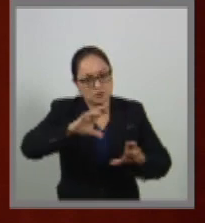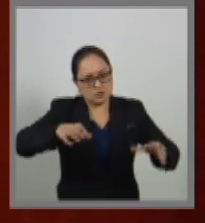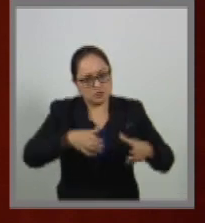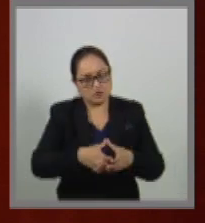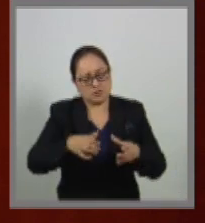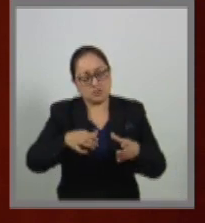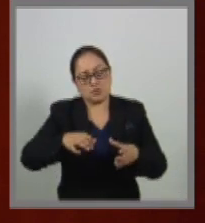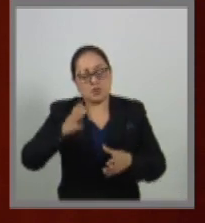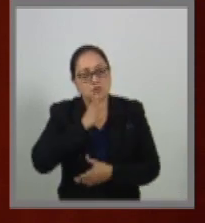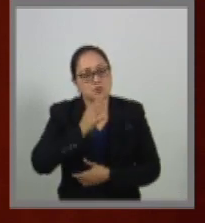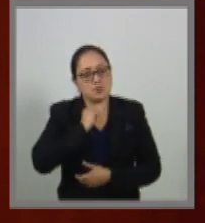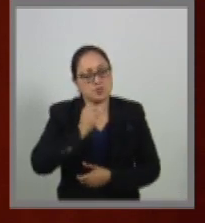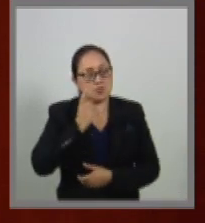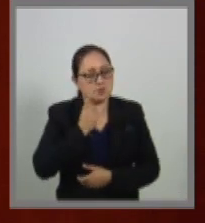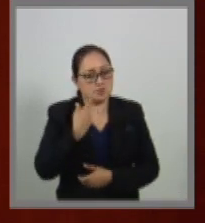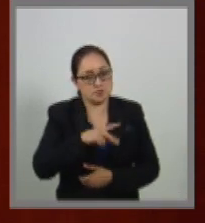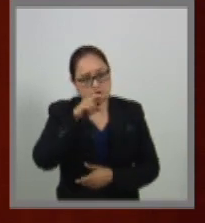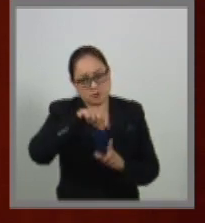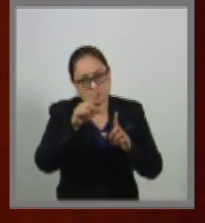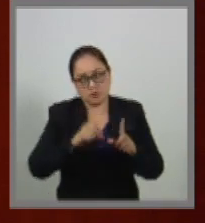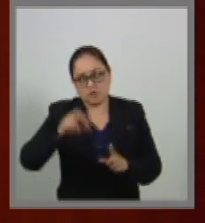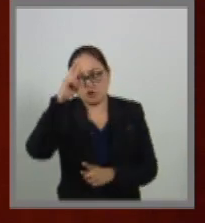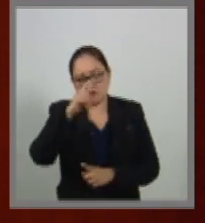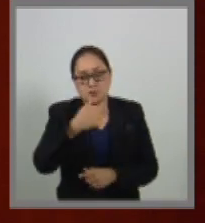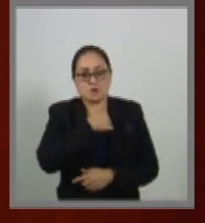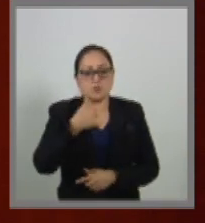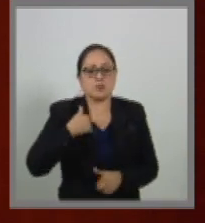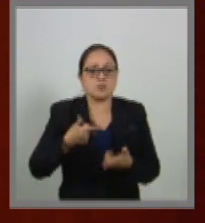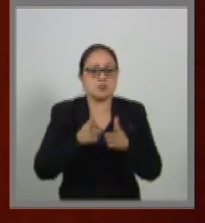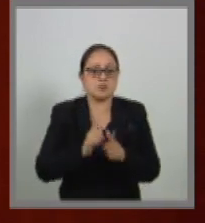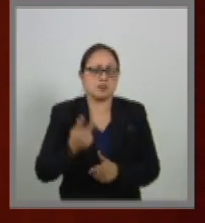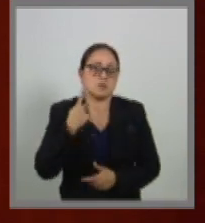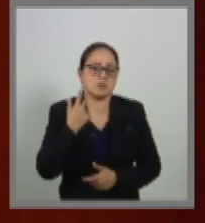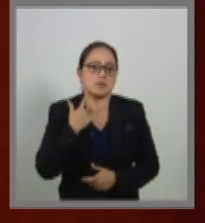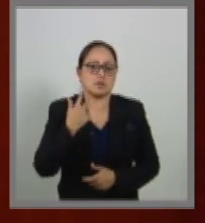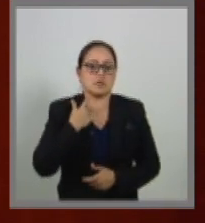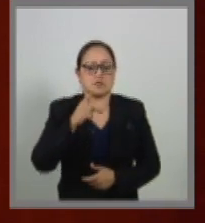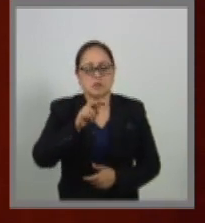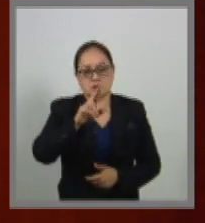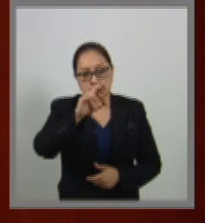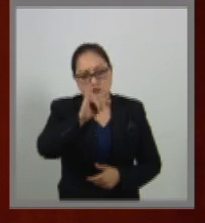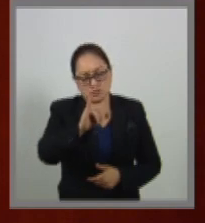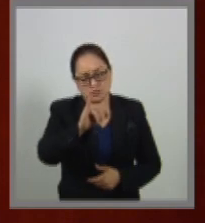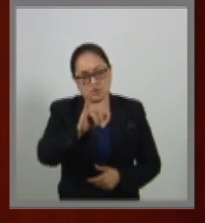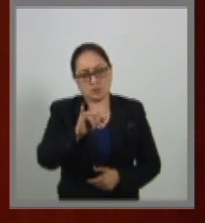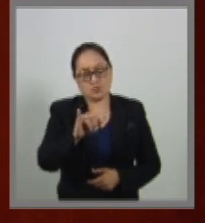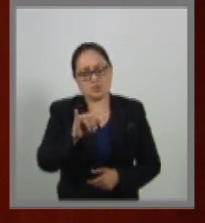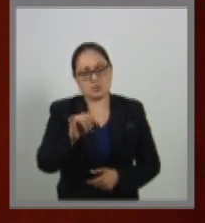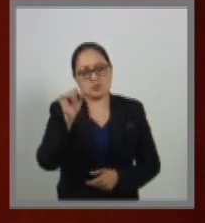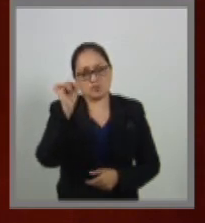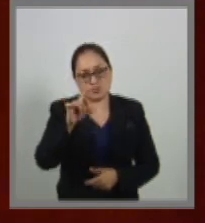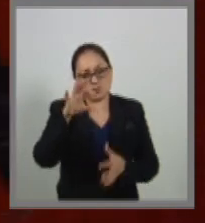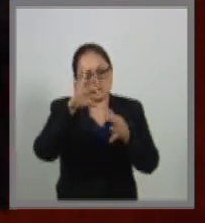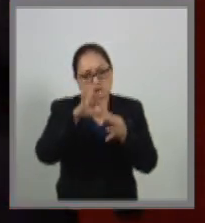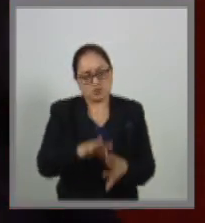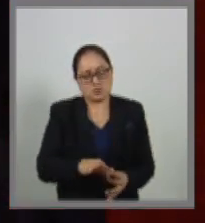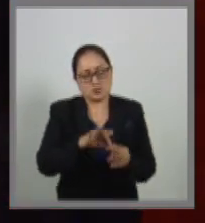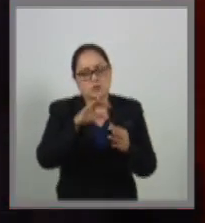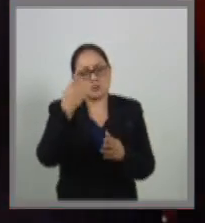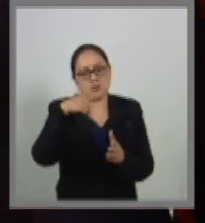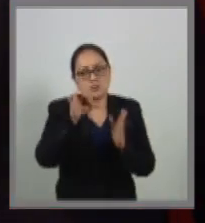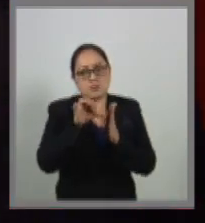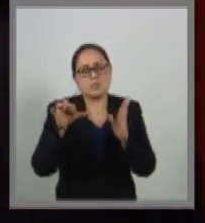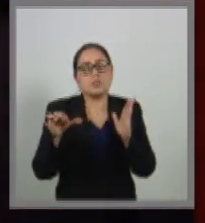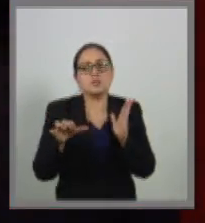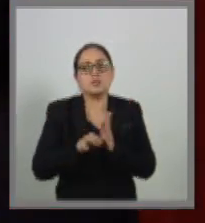Estados Unidos Mexicanos, integrante del Grupo Parlamentario del Partido Revolucionario Institucional, con fundamento en lo previsto